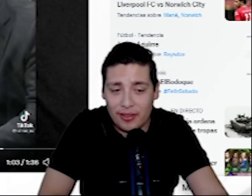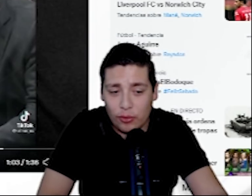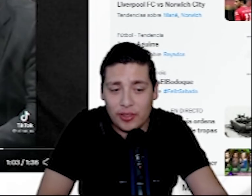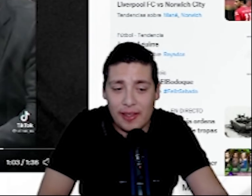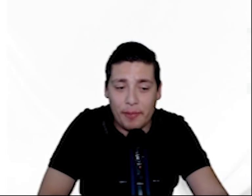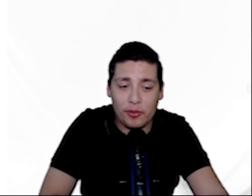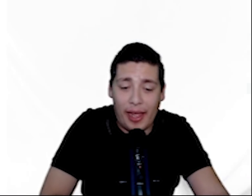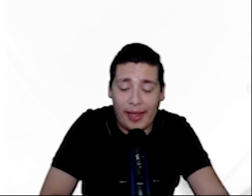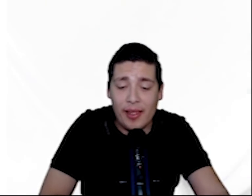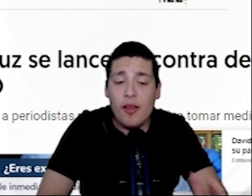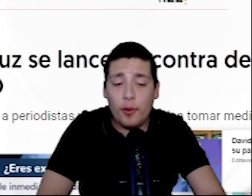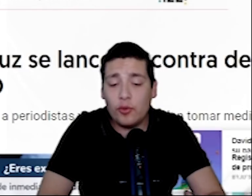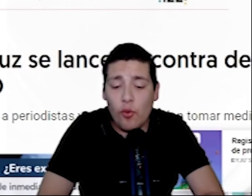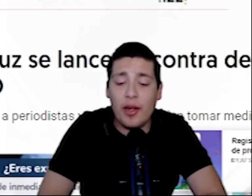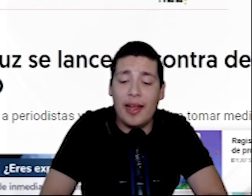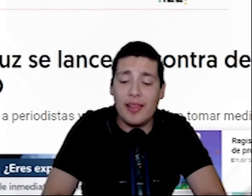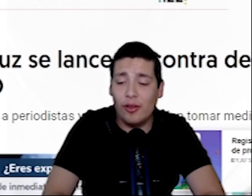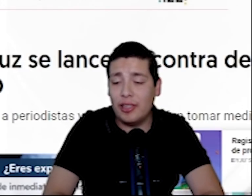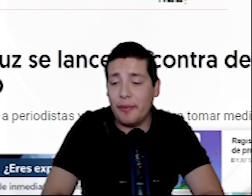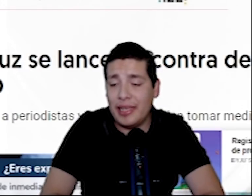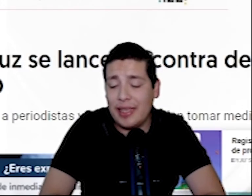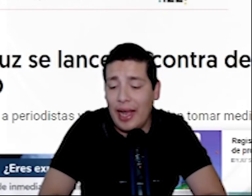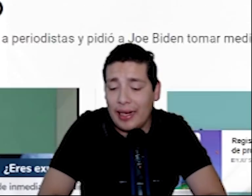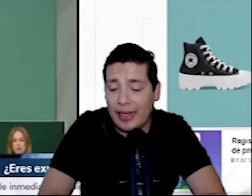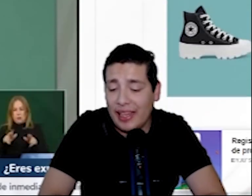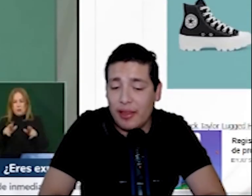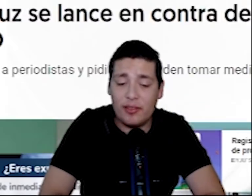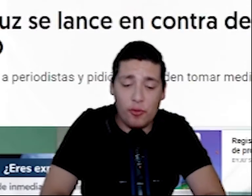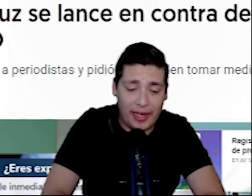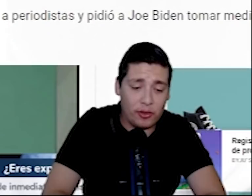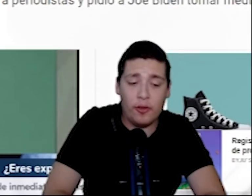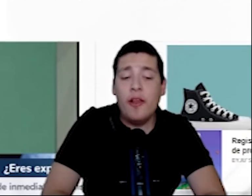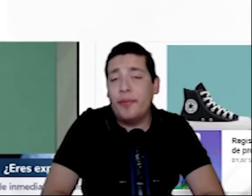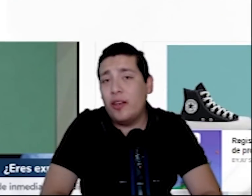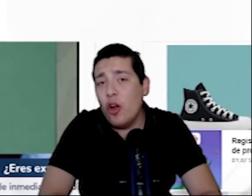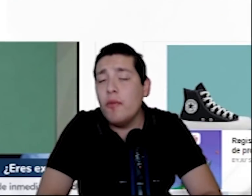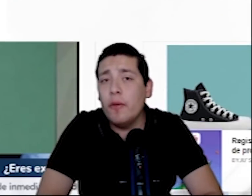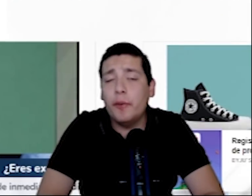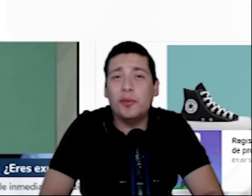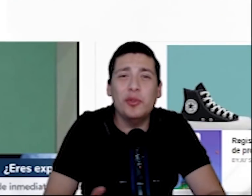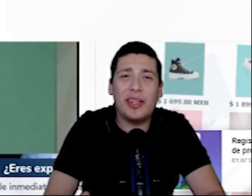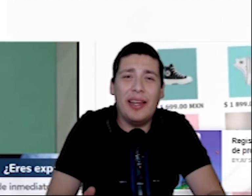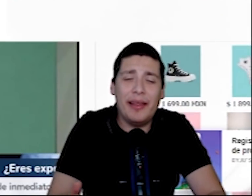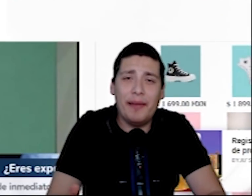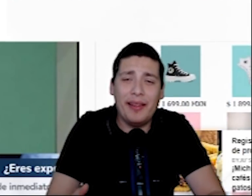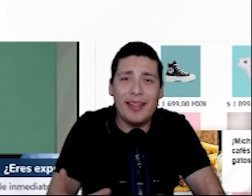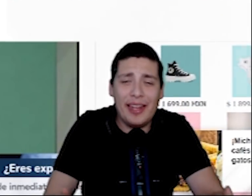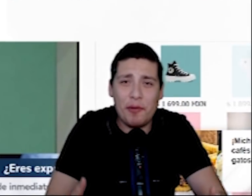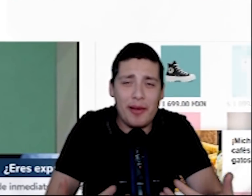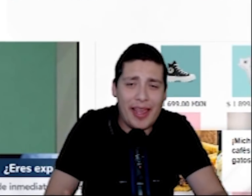escuchar a Ted Cruz, este personaje, pues una y otra vez ha quedado al descubierto de cómo, pues, busca